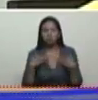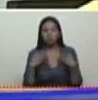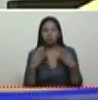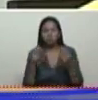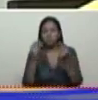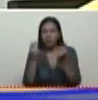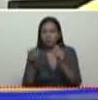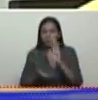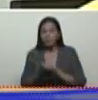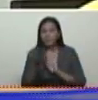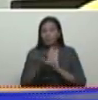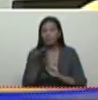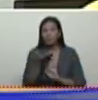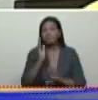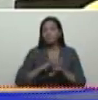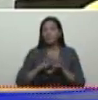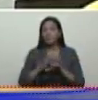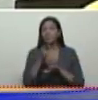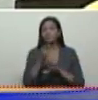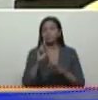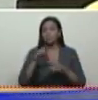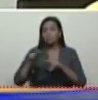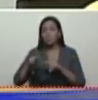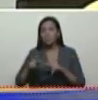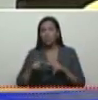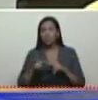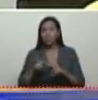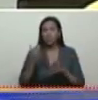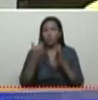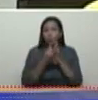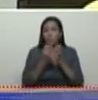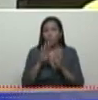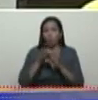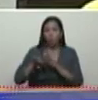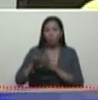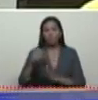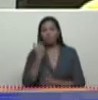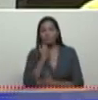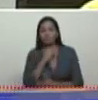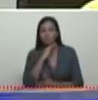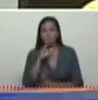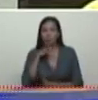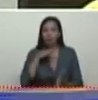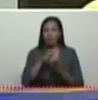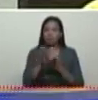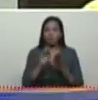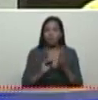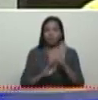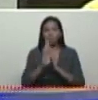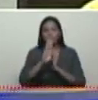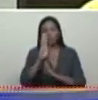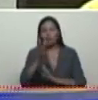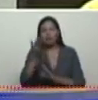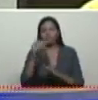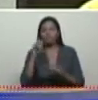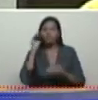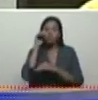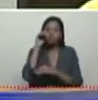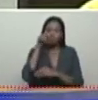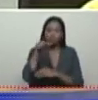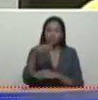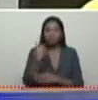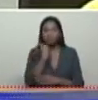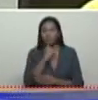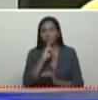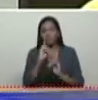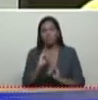y más importante, porque si un niño o una niña se vacuna contra una enfermedad, podemos garantizar que no va a desarrollar esa enfermedad y, por supuesto, no va a tener